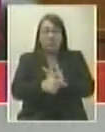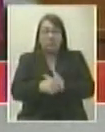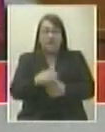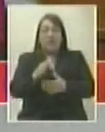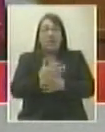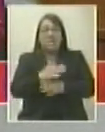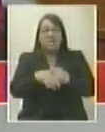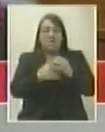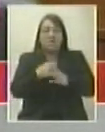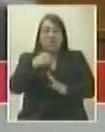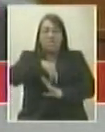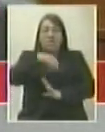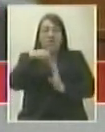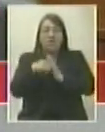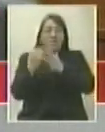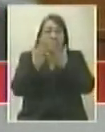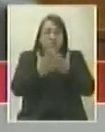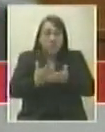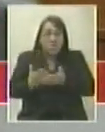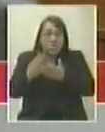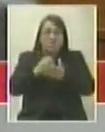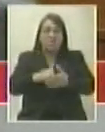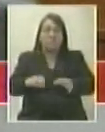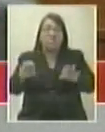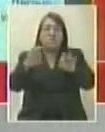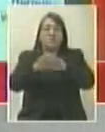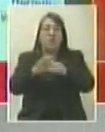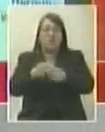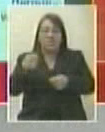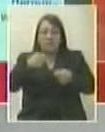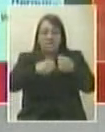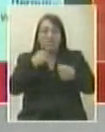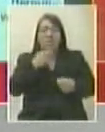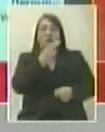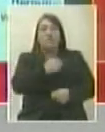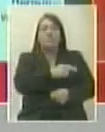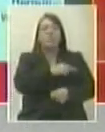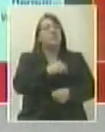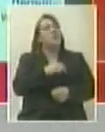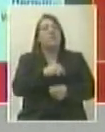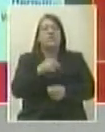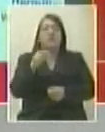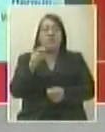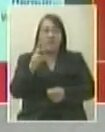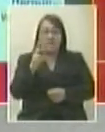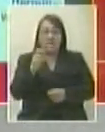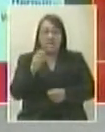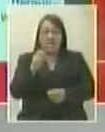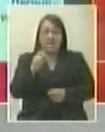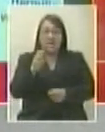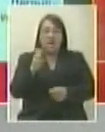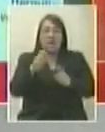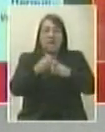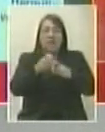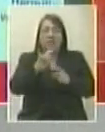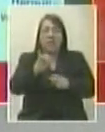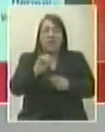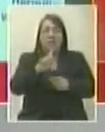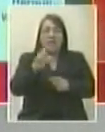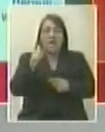Entre los proyectos de estudios de preinversión considerados está el Hospital 2 en la ciudad de Quillabamba,